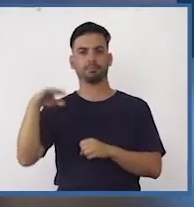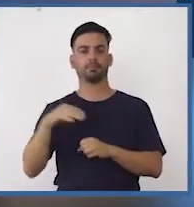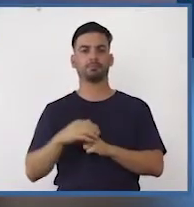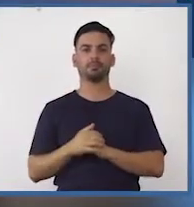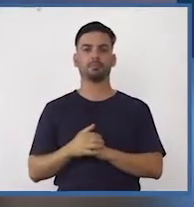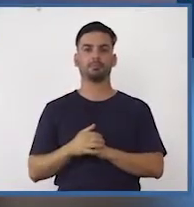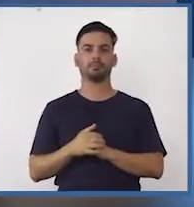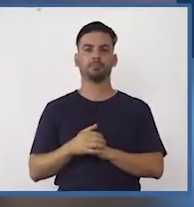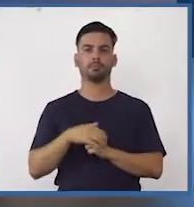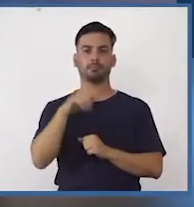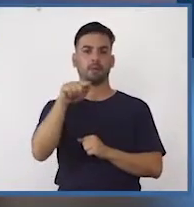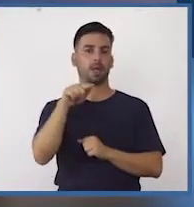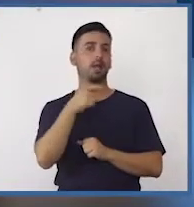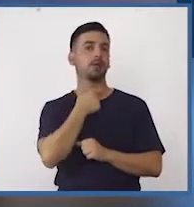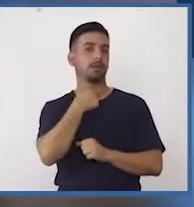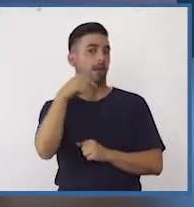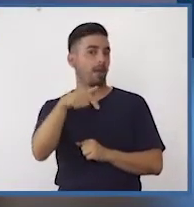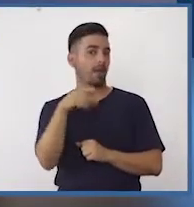ese movimiento.